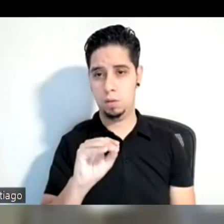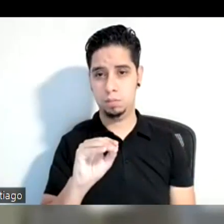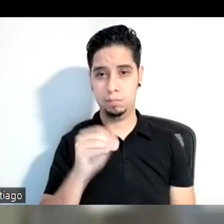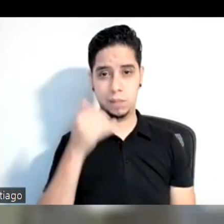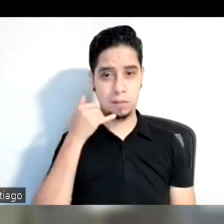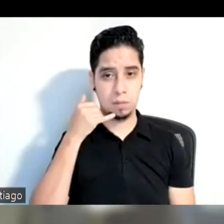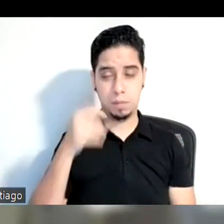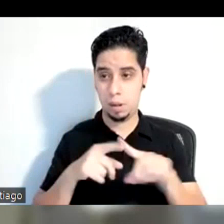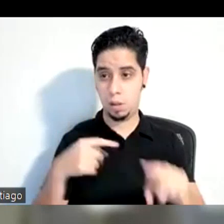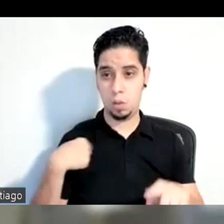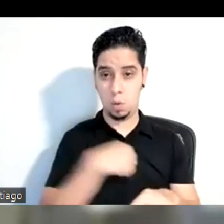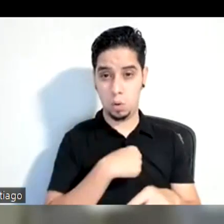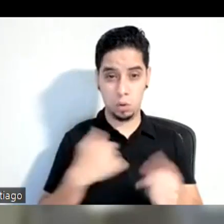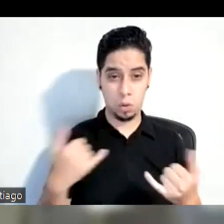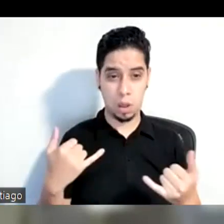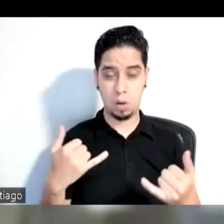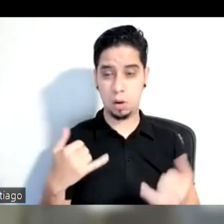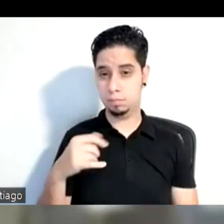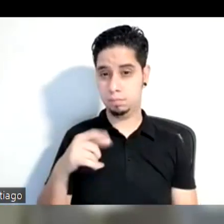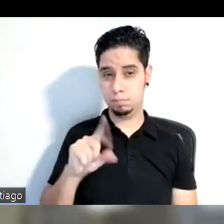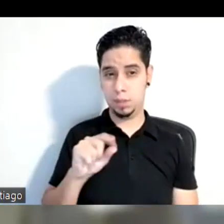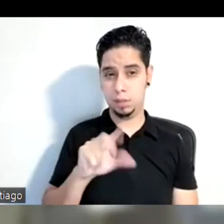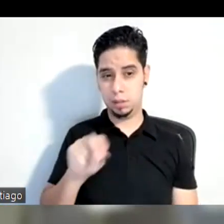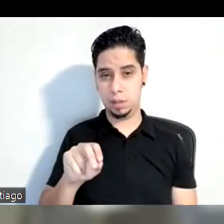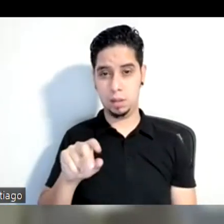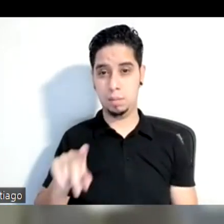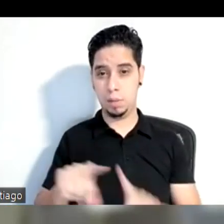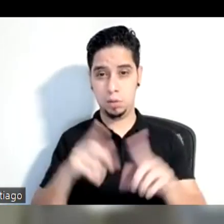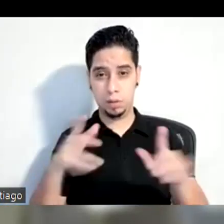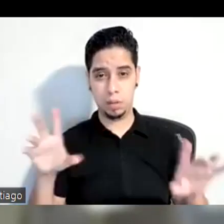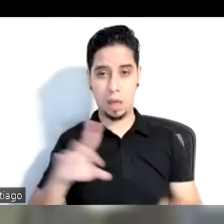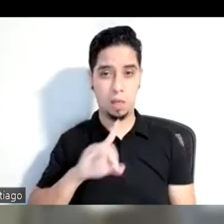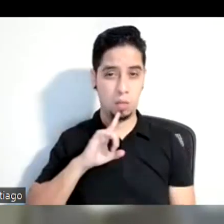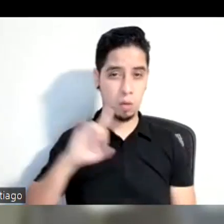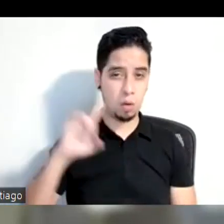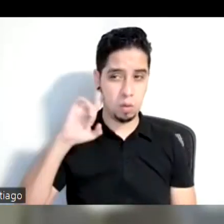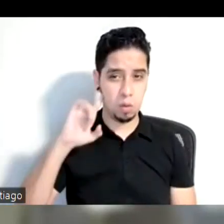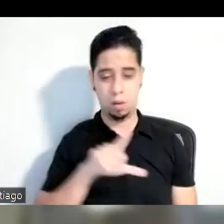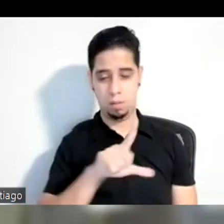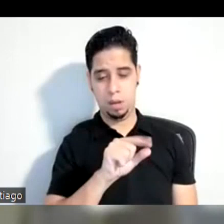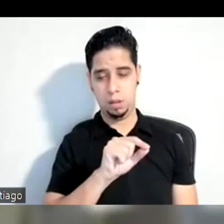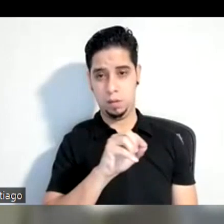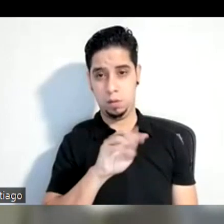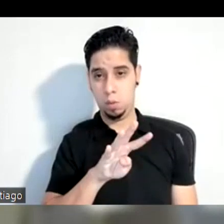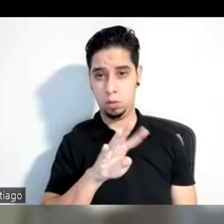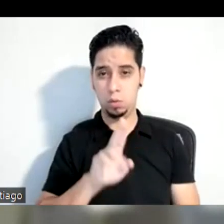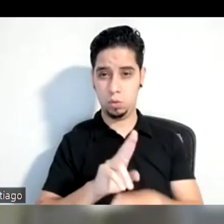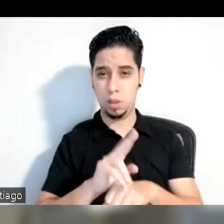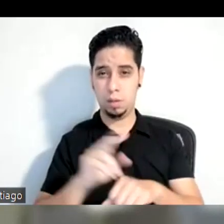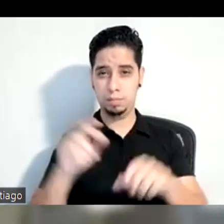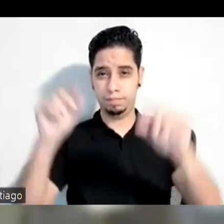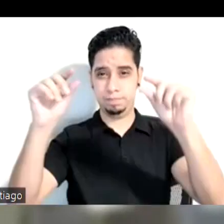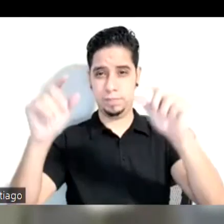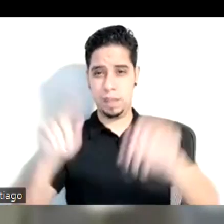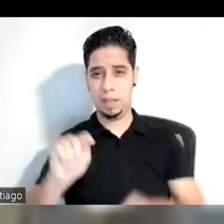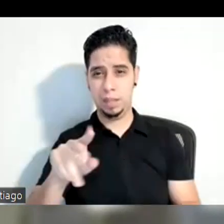llegó a lo mejor del año 2030. Pero ya los sordos en el 2004 tenían camaritas conectadas a su televisor